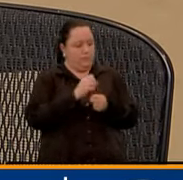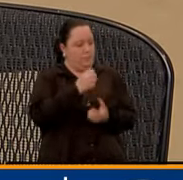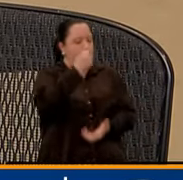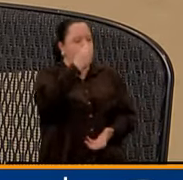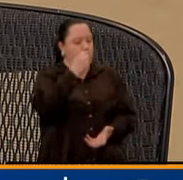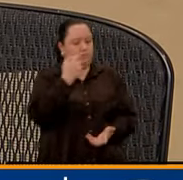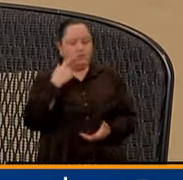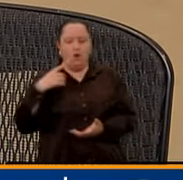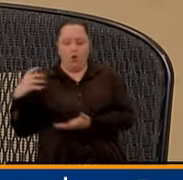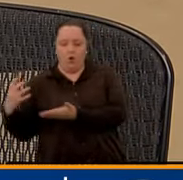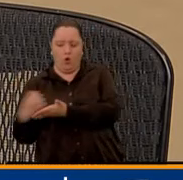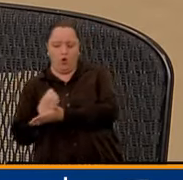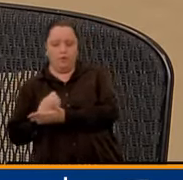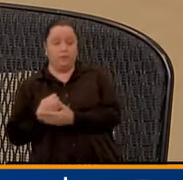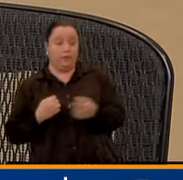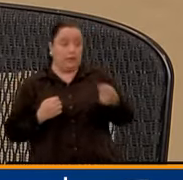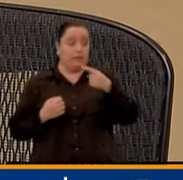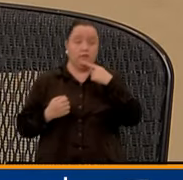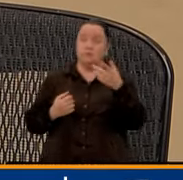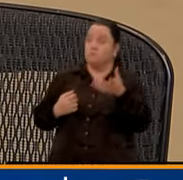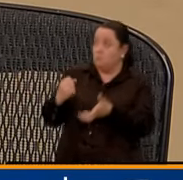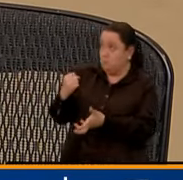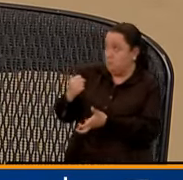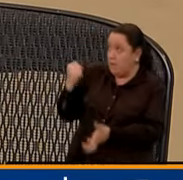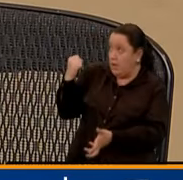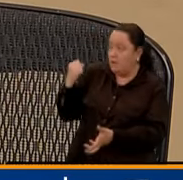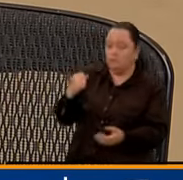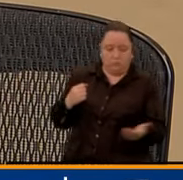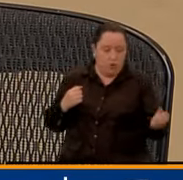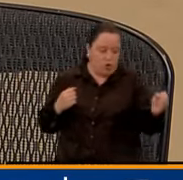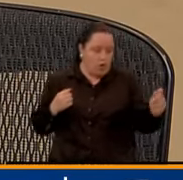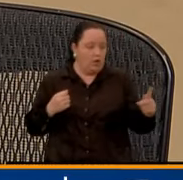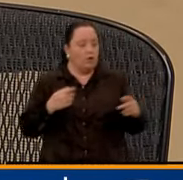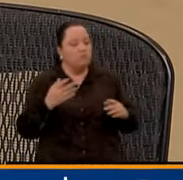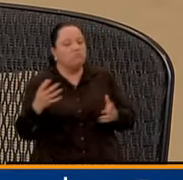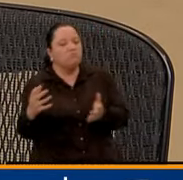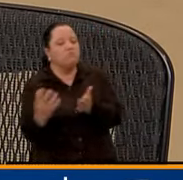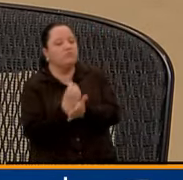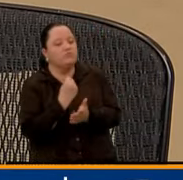propone colocar recursos a las entidades, tiene que decirme de dónde van a salir.